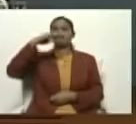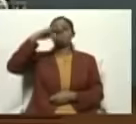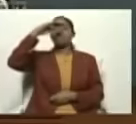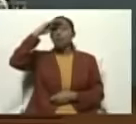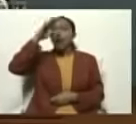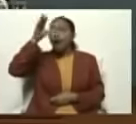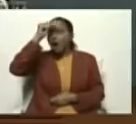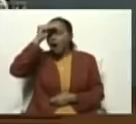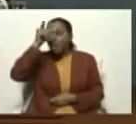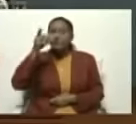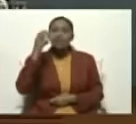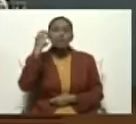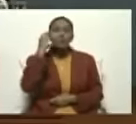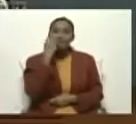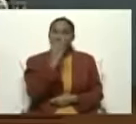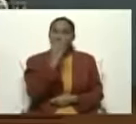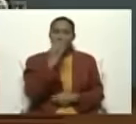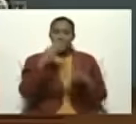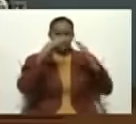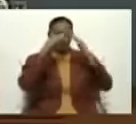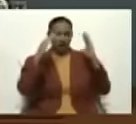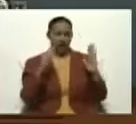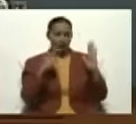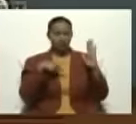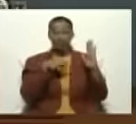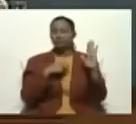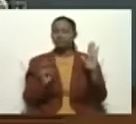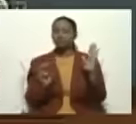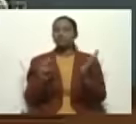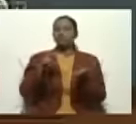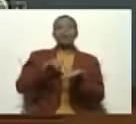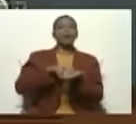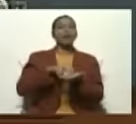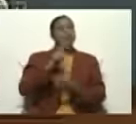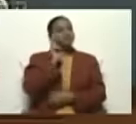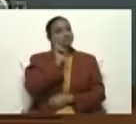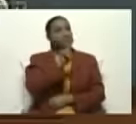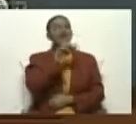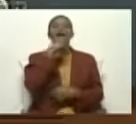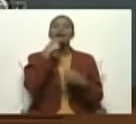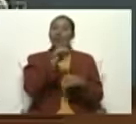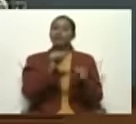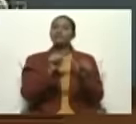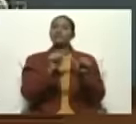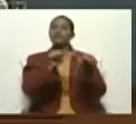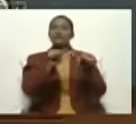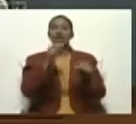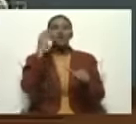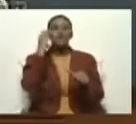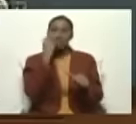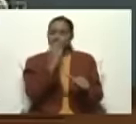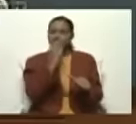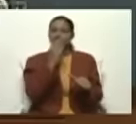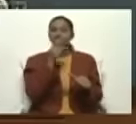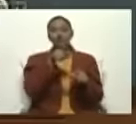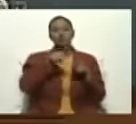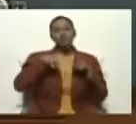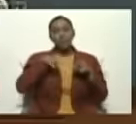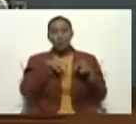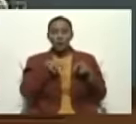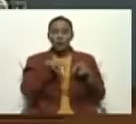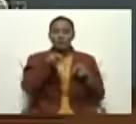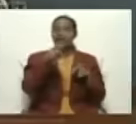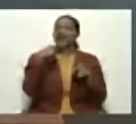levanta, la casa en que está, ahí está Fidel. Cuando usted baja y usted camina en ese asfalto,